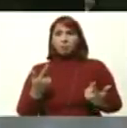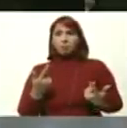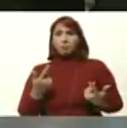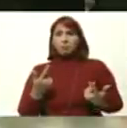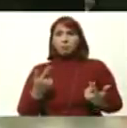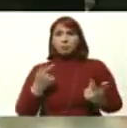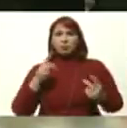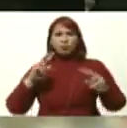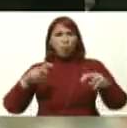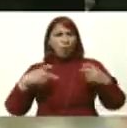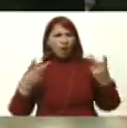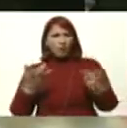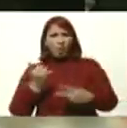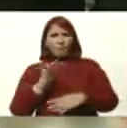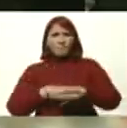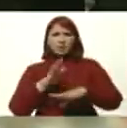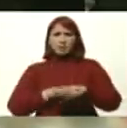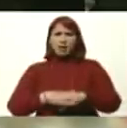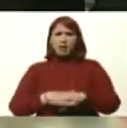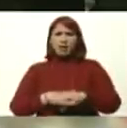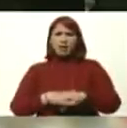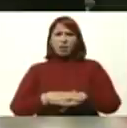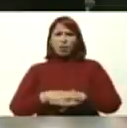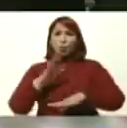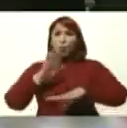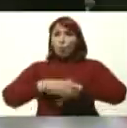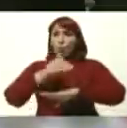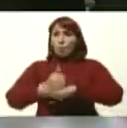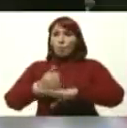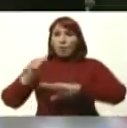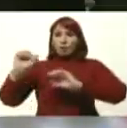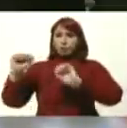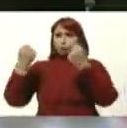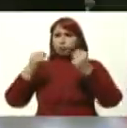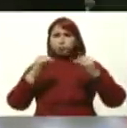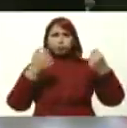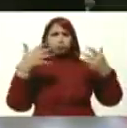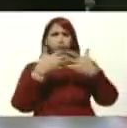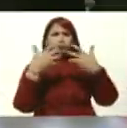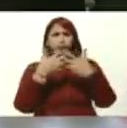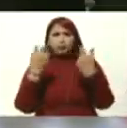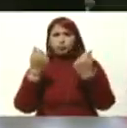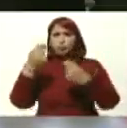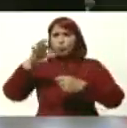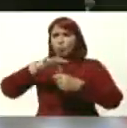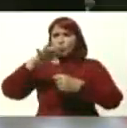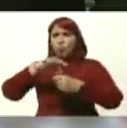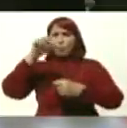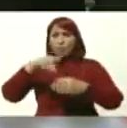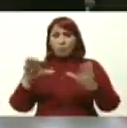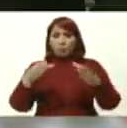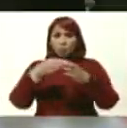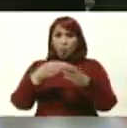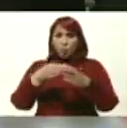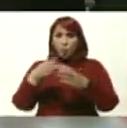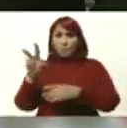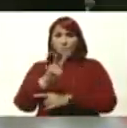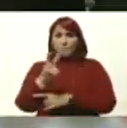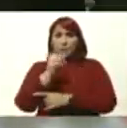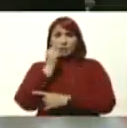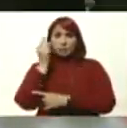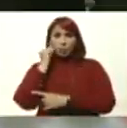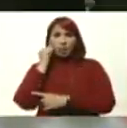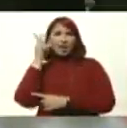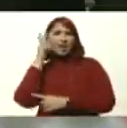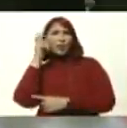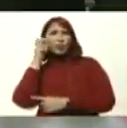nuevo, producto de las sanciones, la guerra económica. Un grupo de venezolanos escuchó el